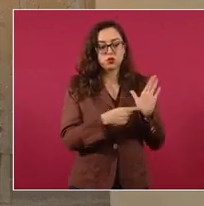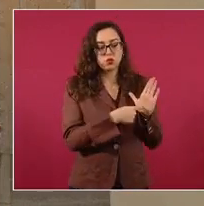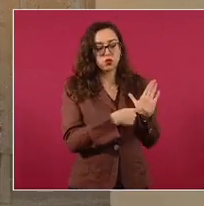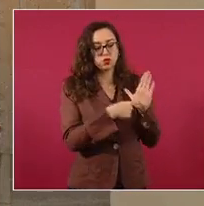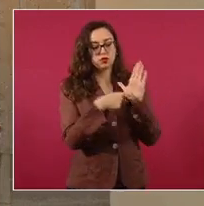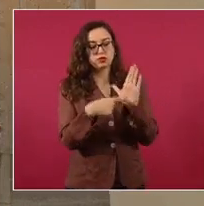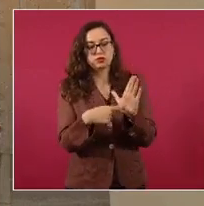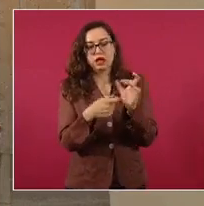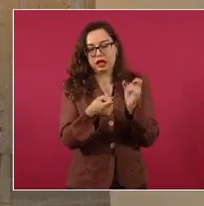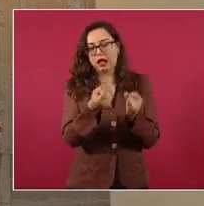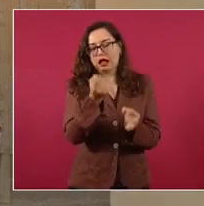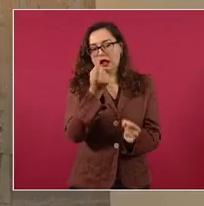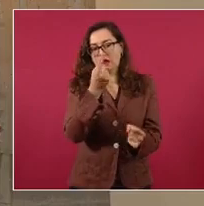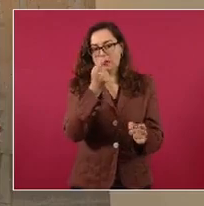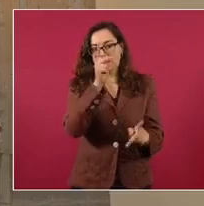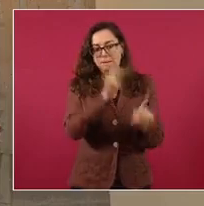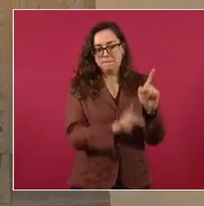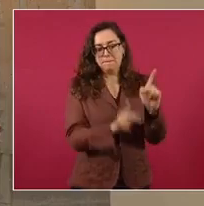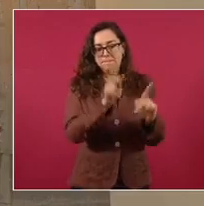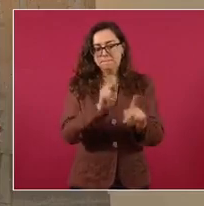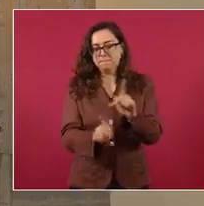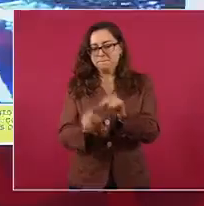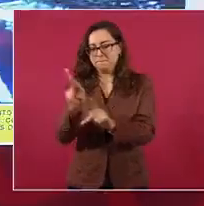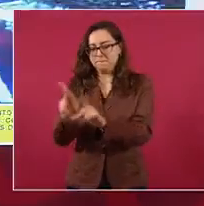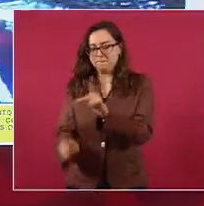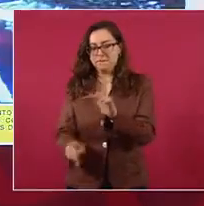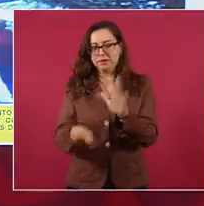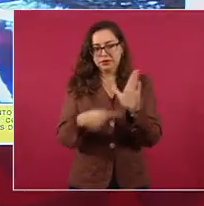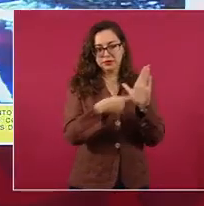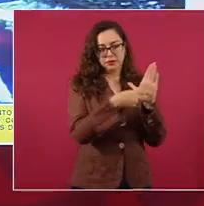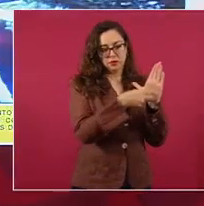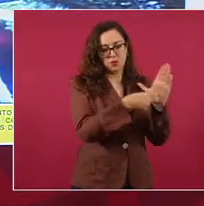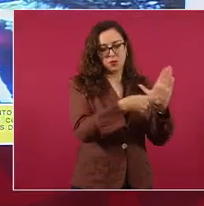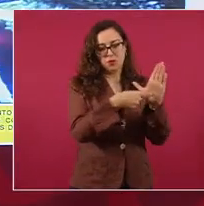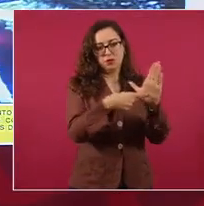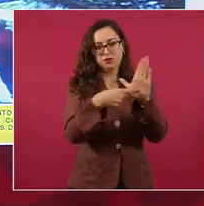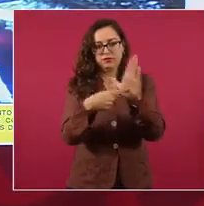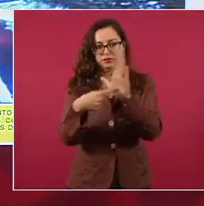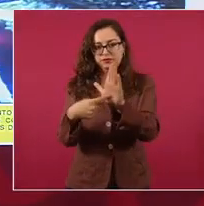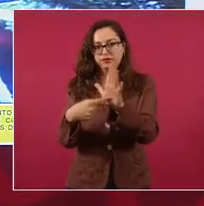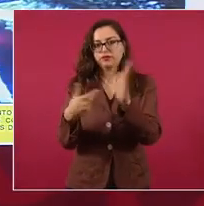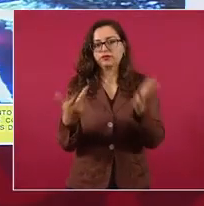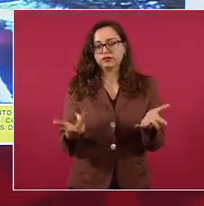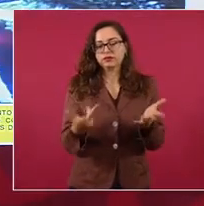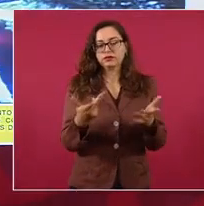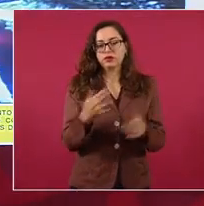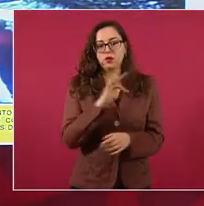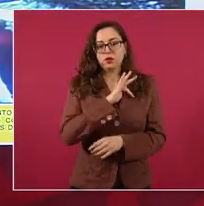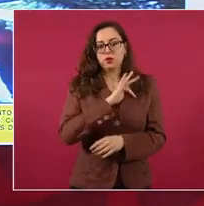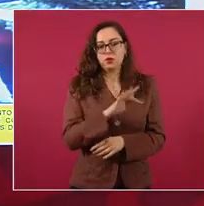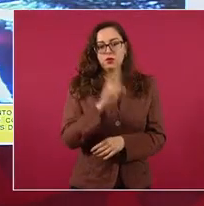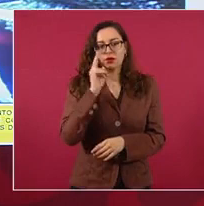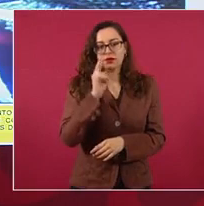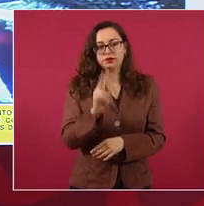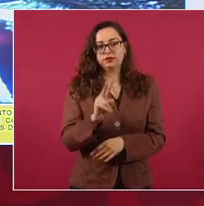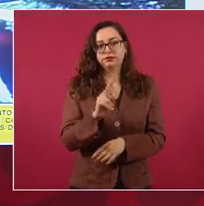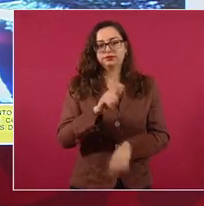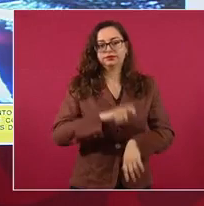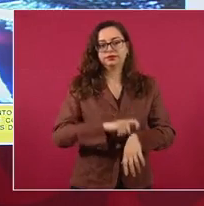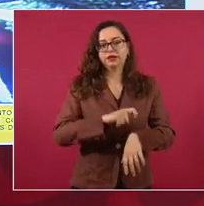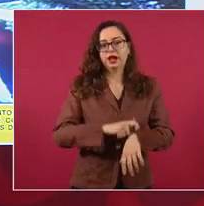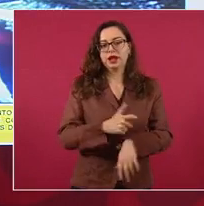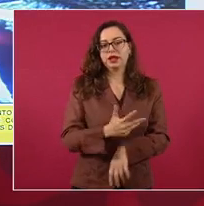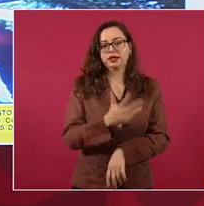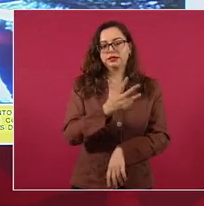ya ventiladas por la propia Fiscalía de Jalisco. Aquí es cuando arriba a las